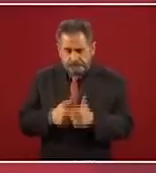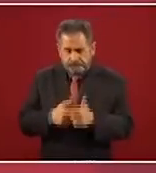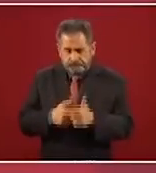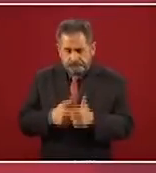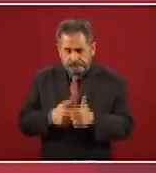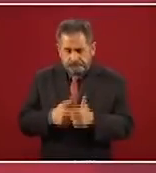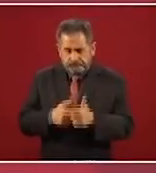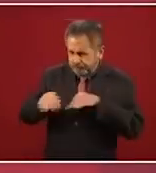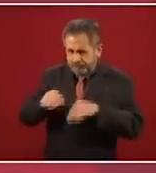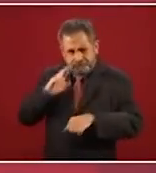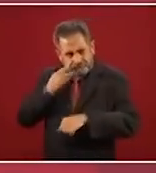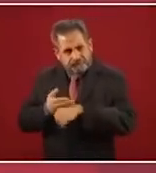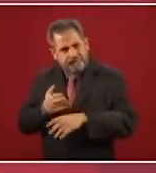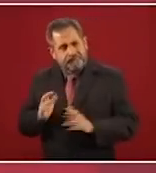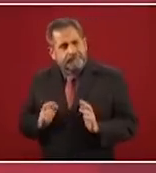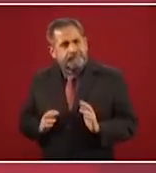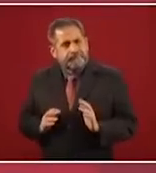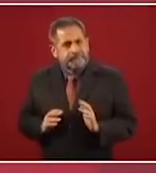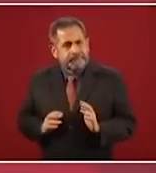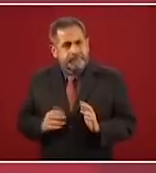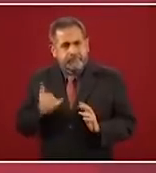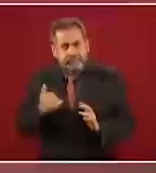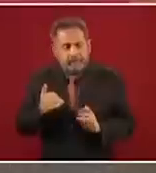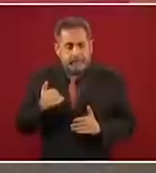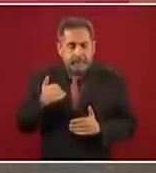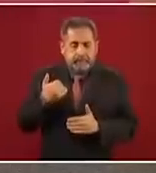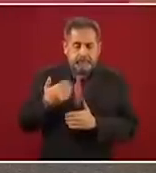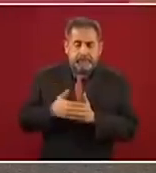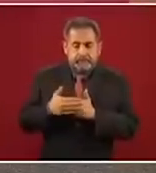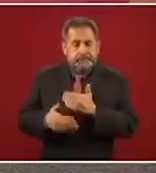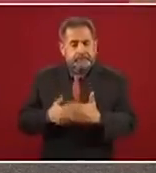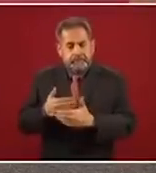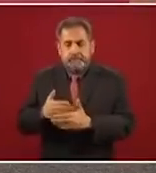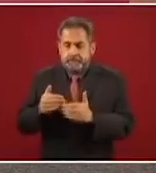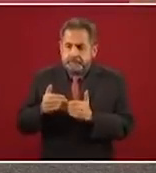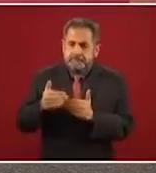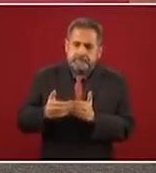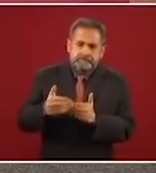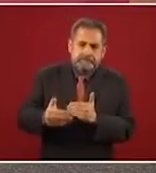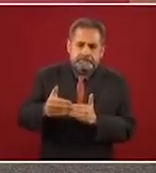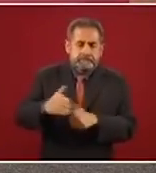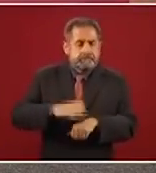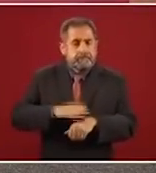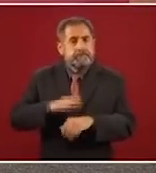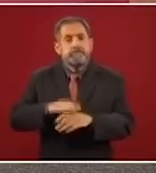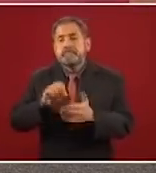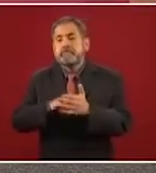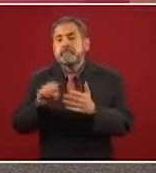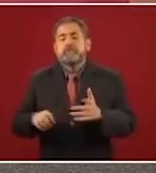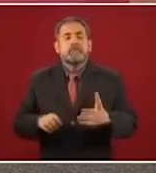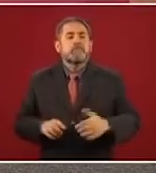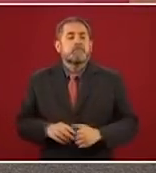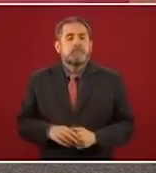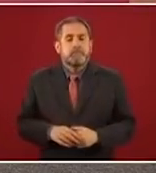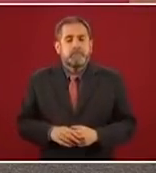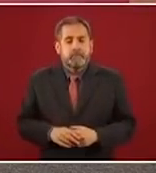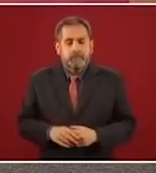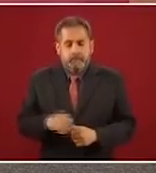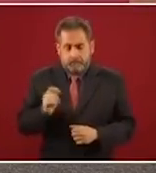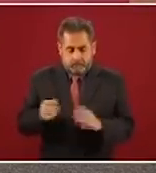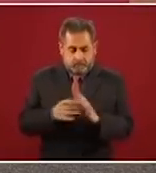aplicándonos y se va avanzando. Por ejemplo,